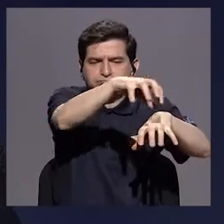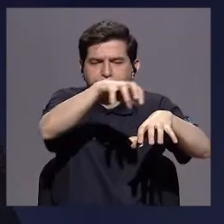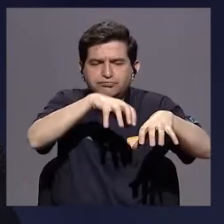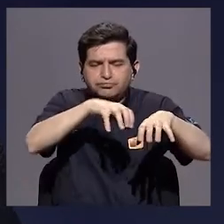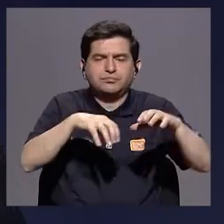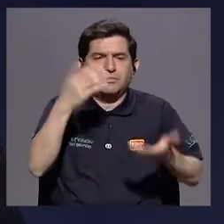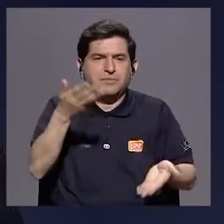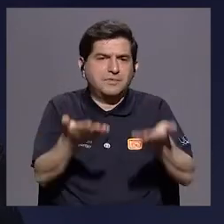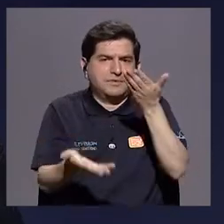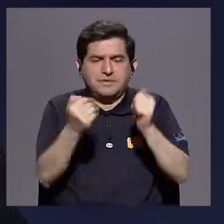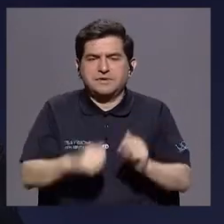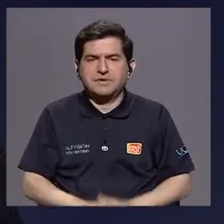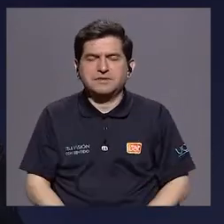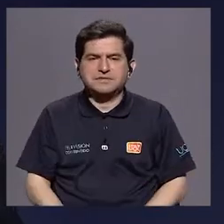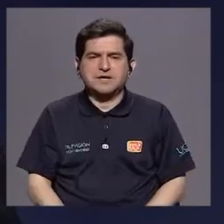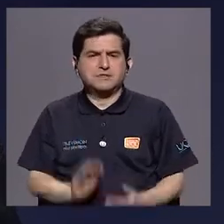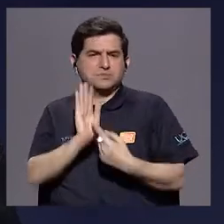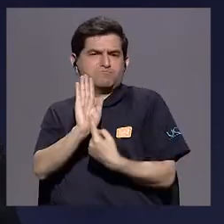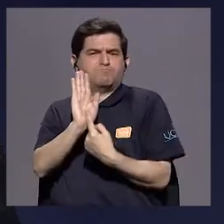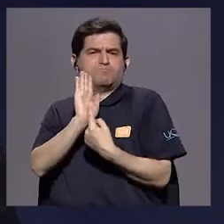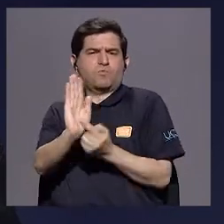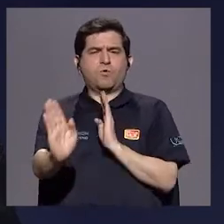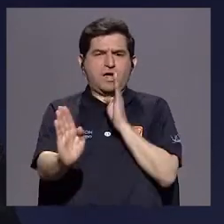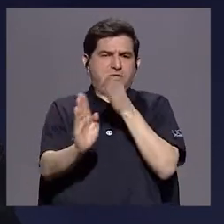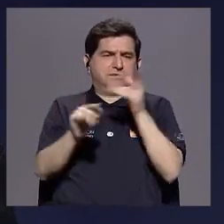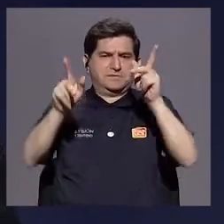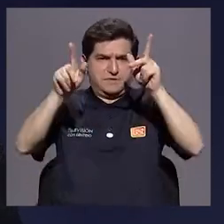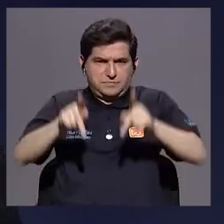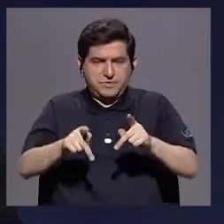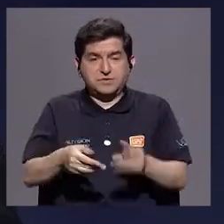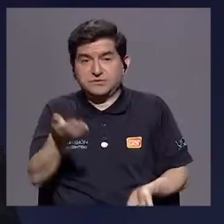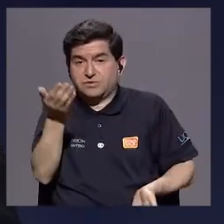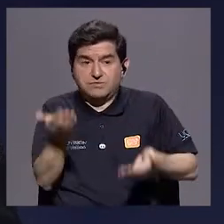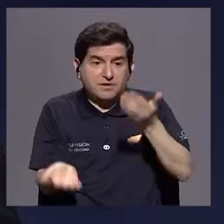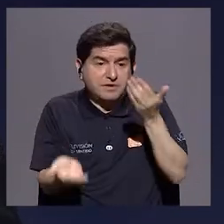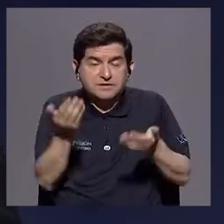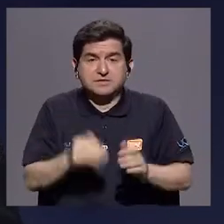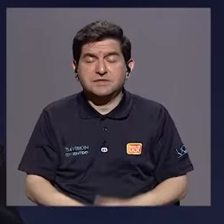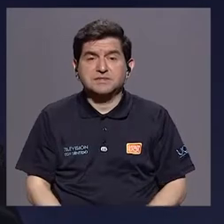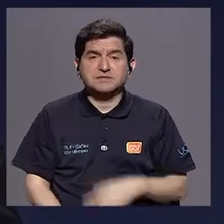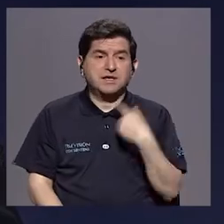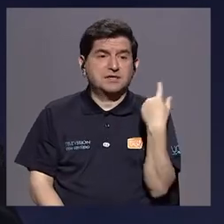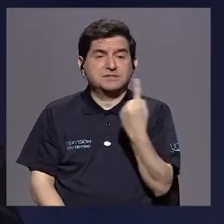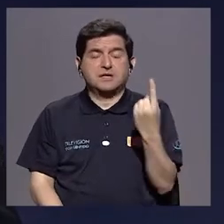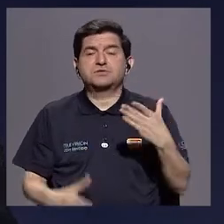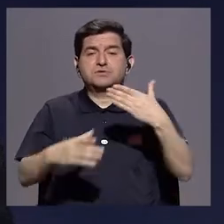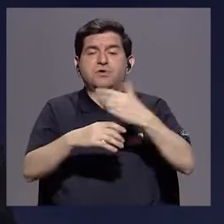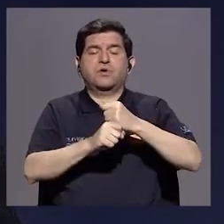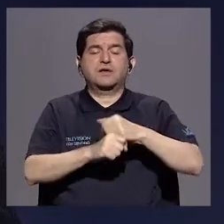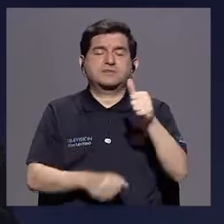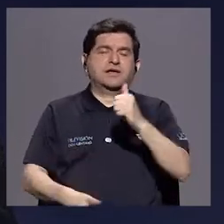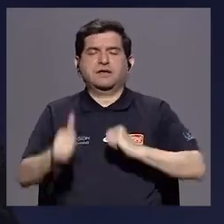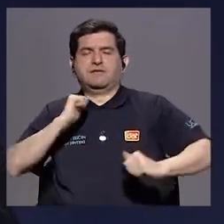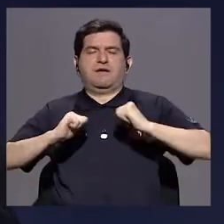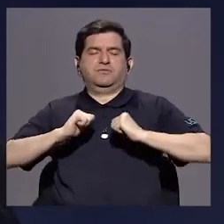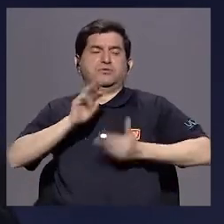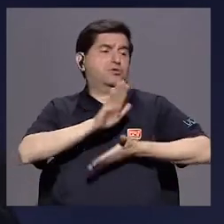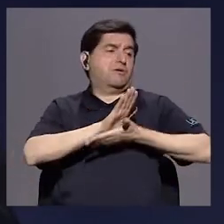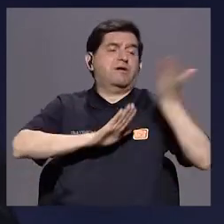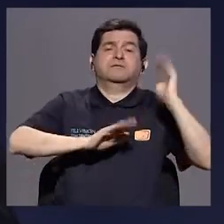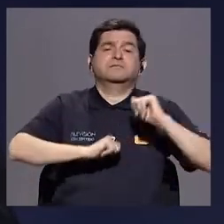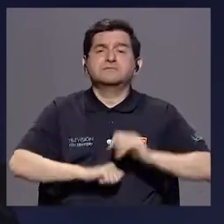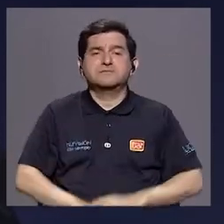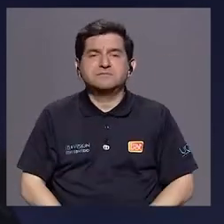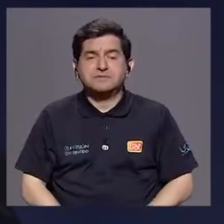sean performance es si llega a gente as a nada más cómo hacer una actuación y se va entonces